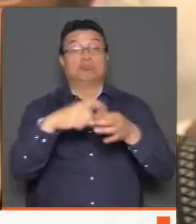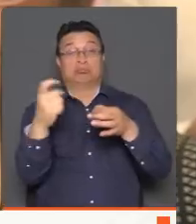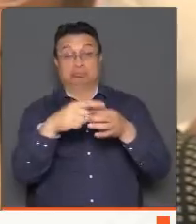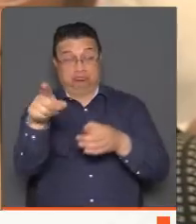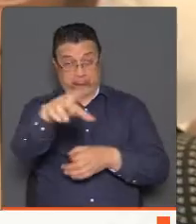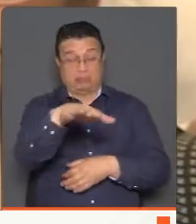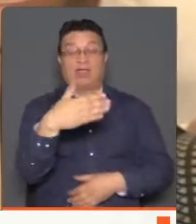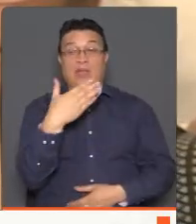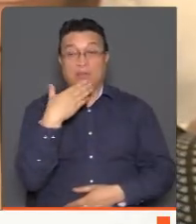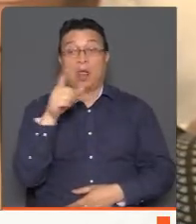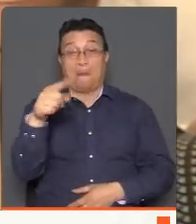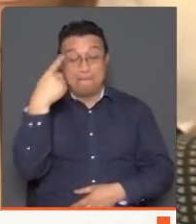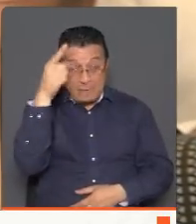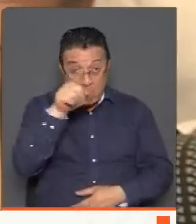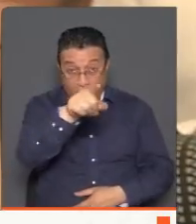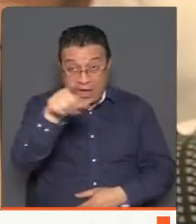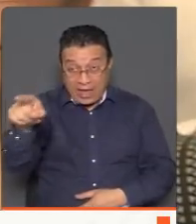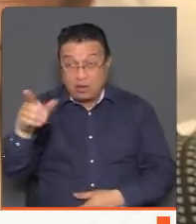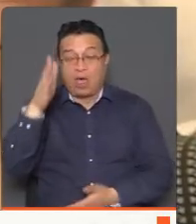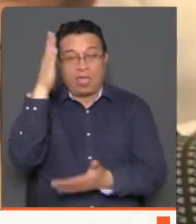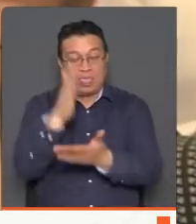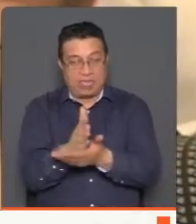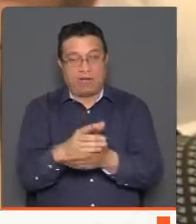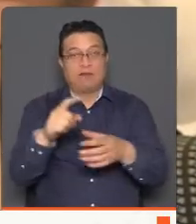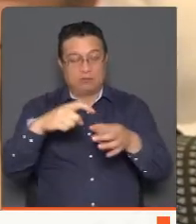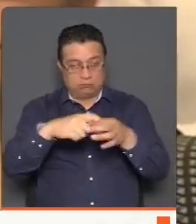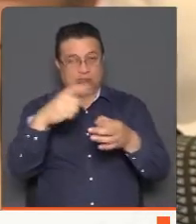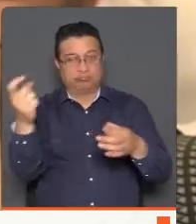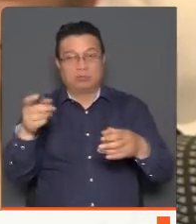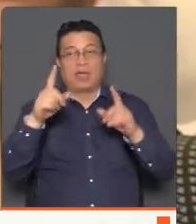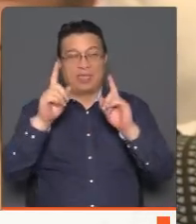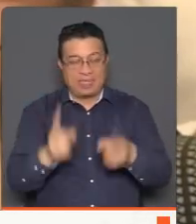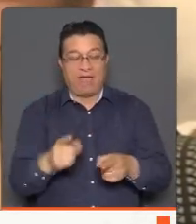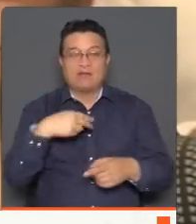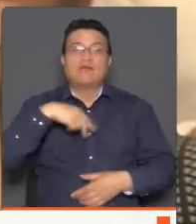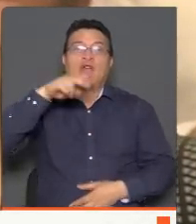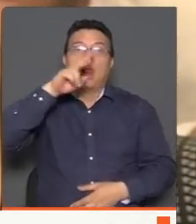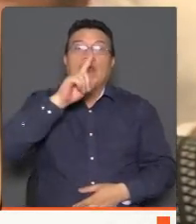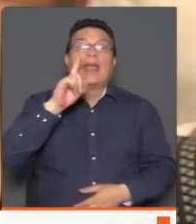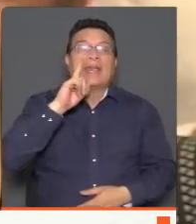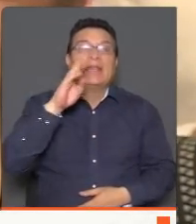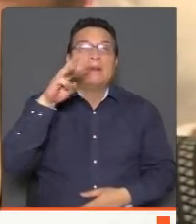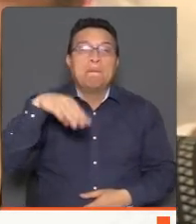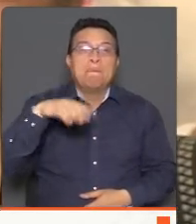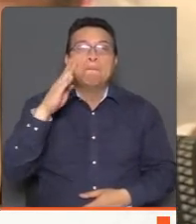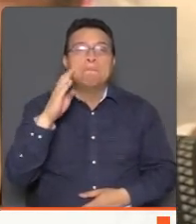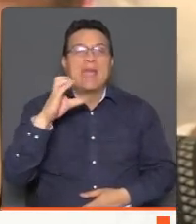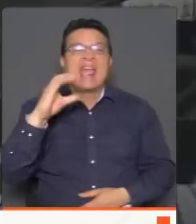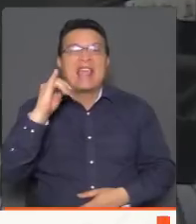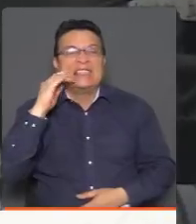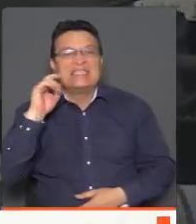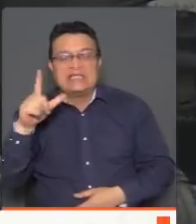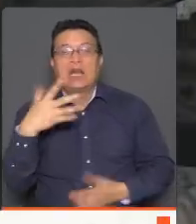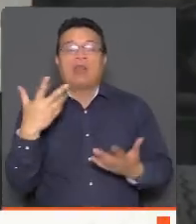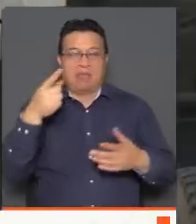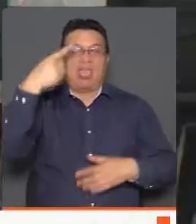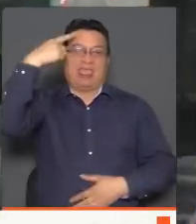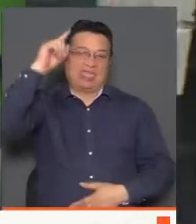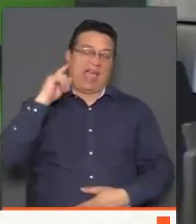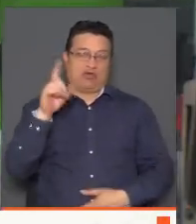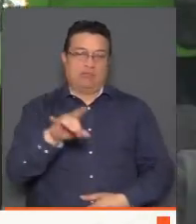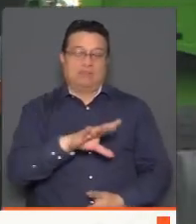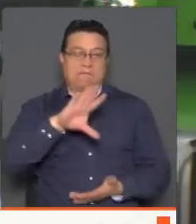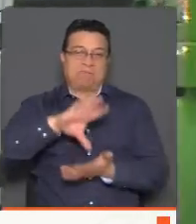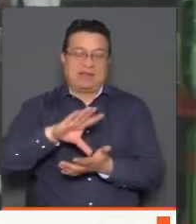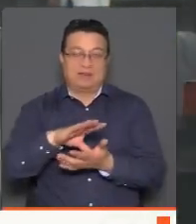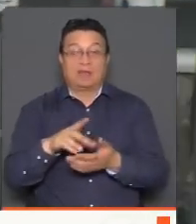que los descolgados se descuelguen de la imbecilidad que está generando daño al país. Polémica